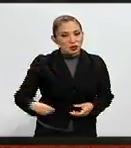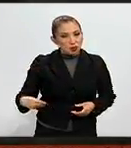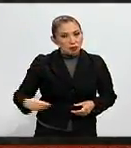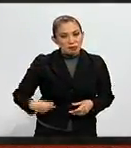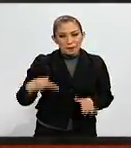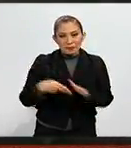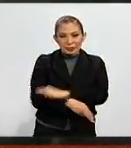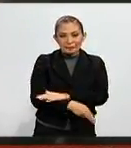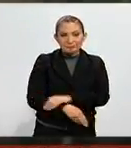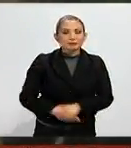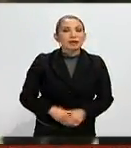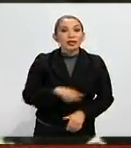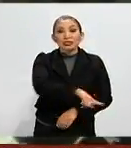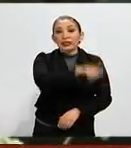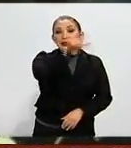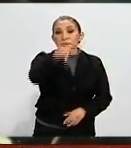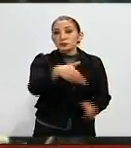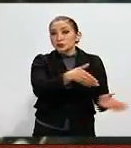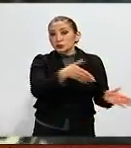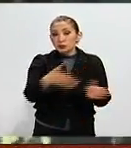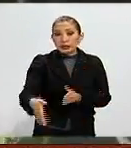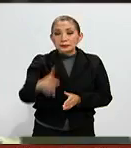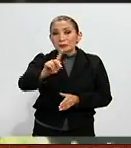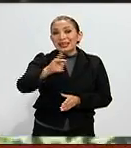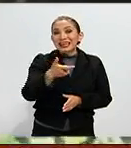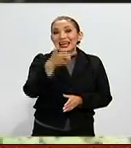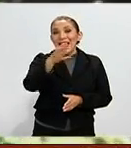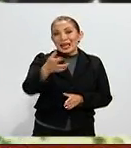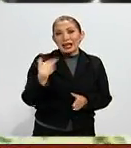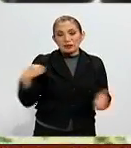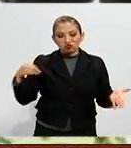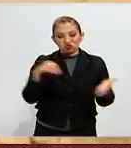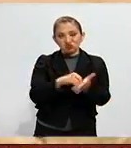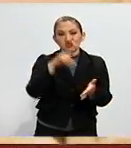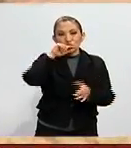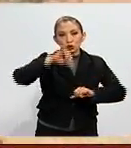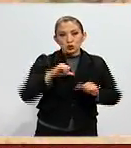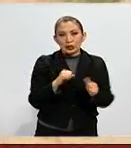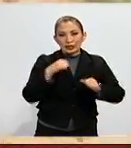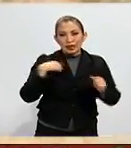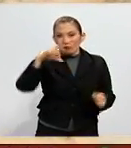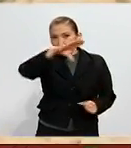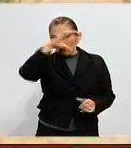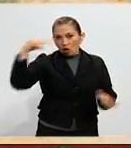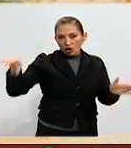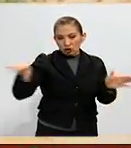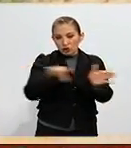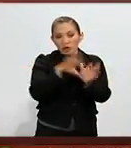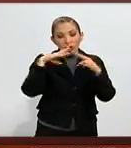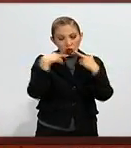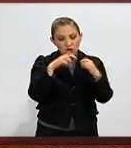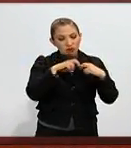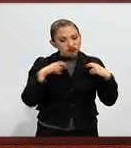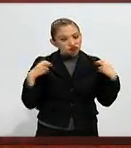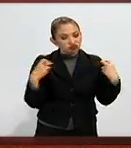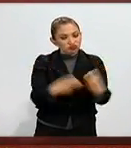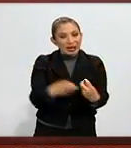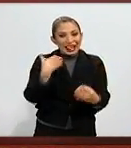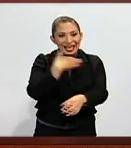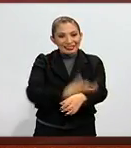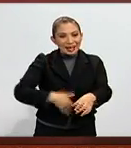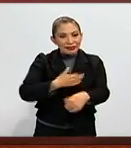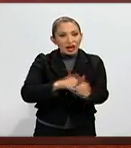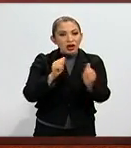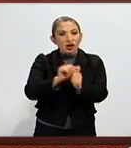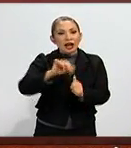estos lamentables hechos. Horas después, la Procuraduría subió a su cuenta de Twitter una fotografía de la reunión que sostuvo por la tarde